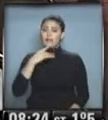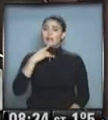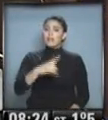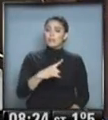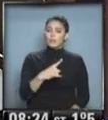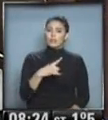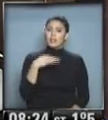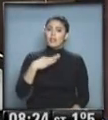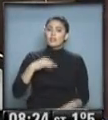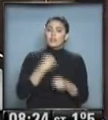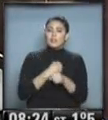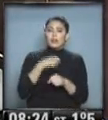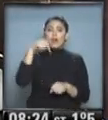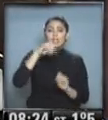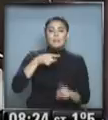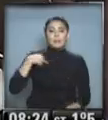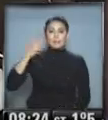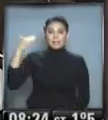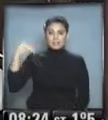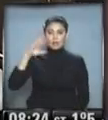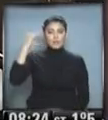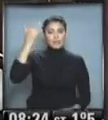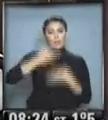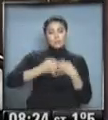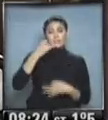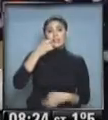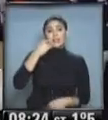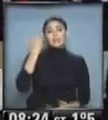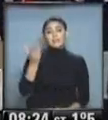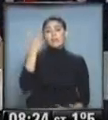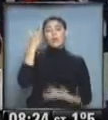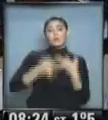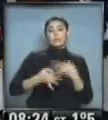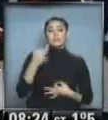y de nuestros actos del pasado frente a la justicia, y